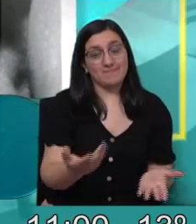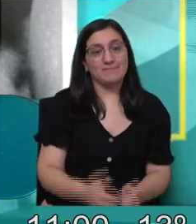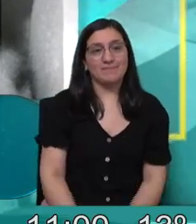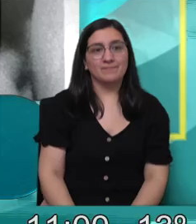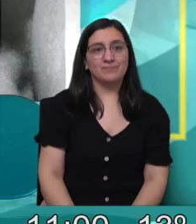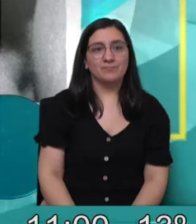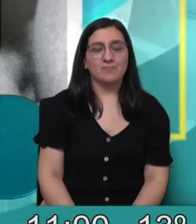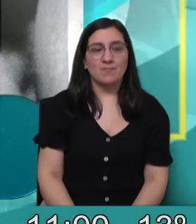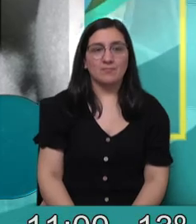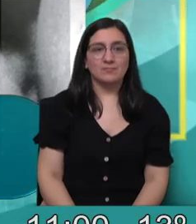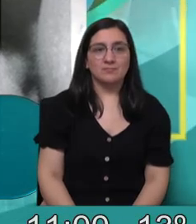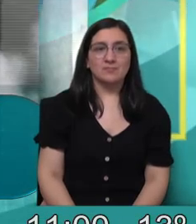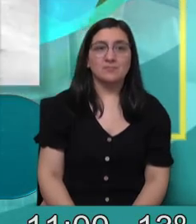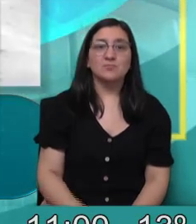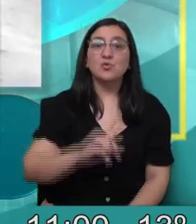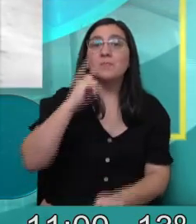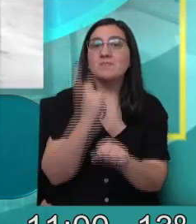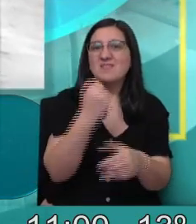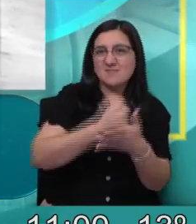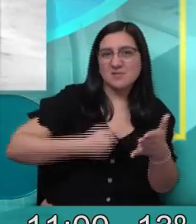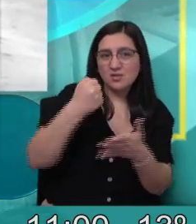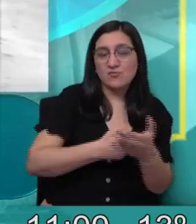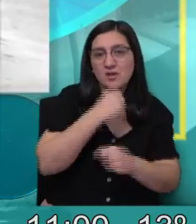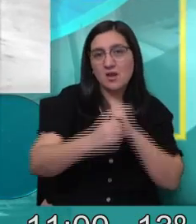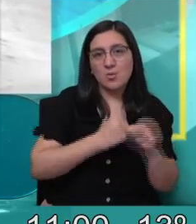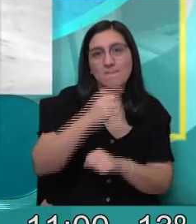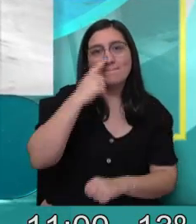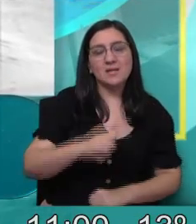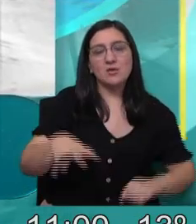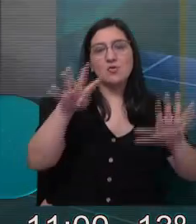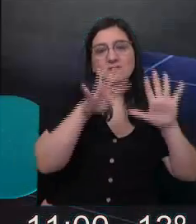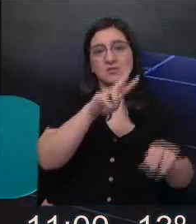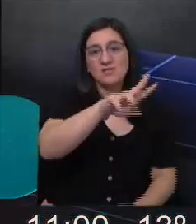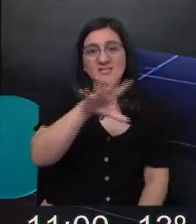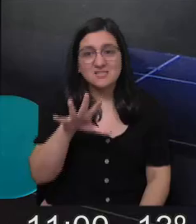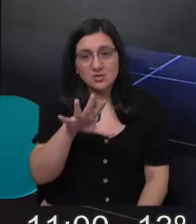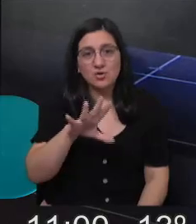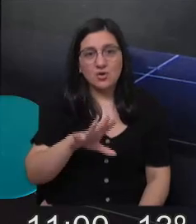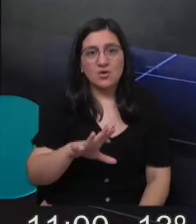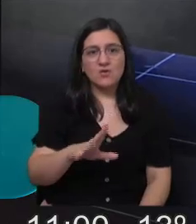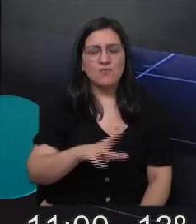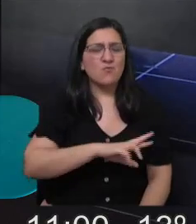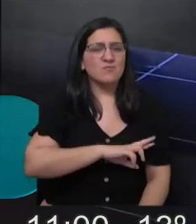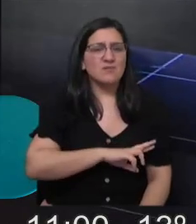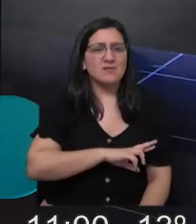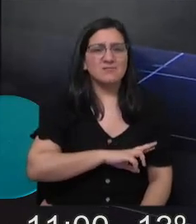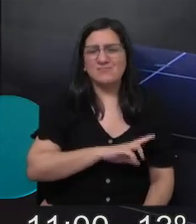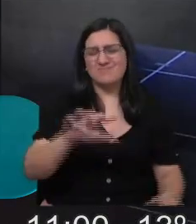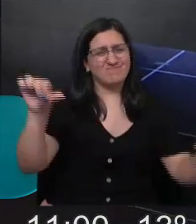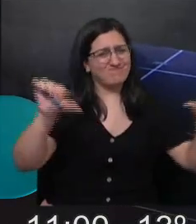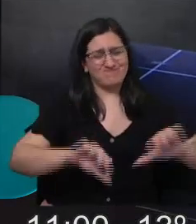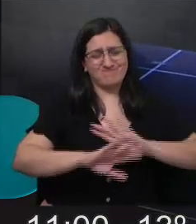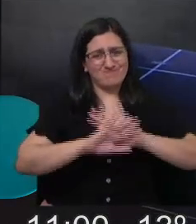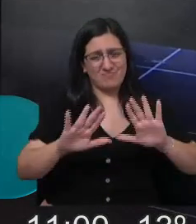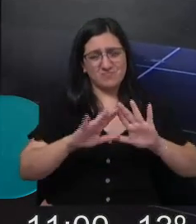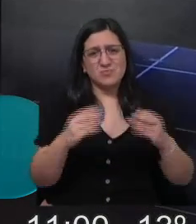historia, por los varones. Su primer intento fue en el año 1925 y fue un absoluto desastre.